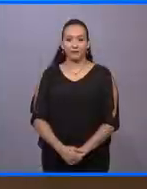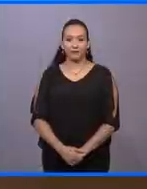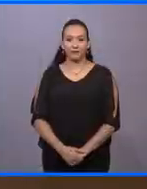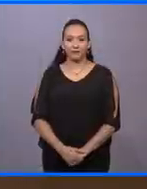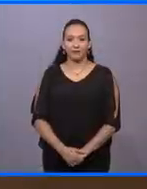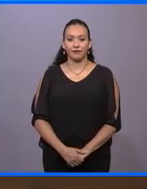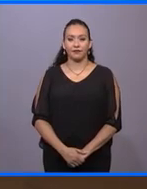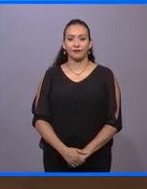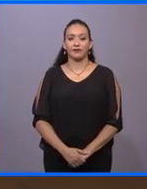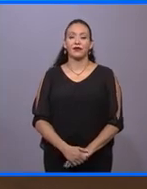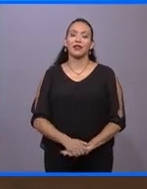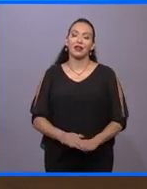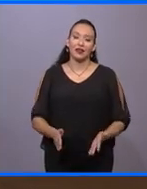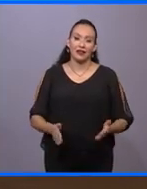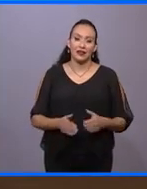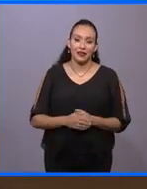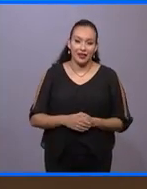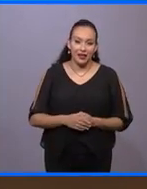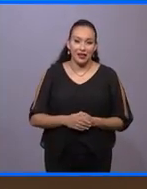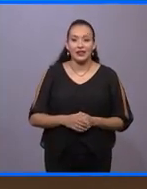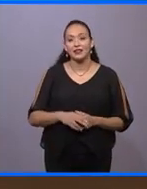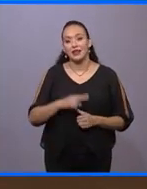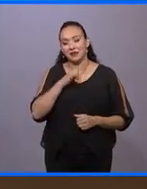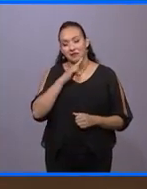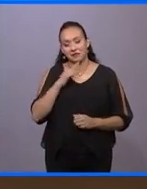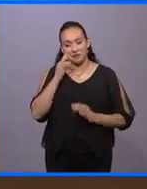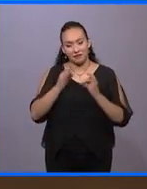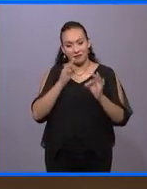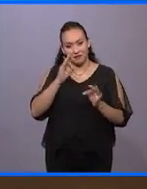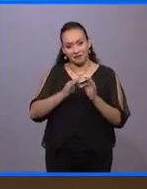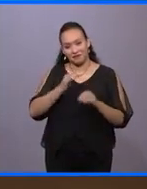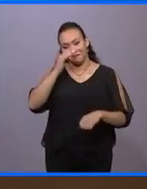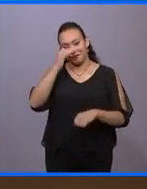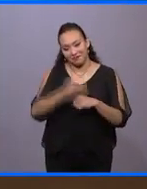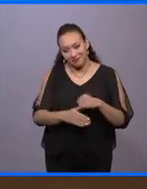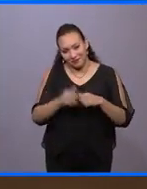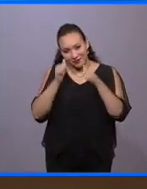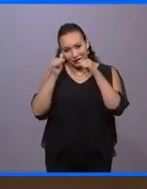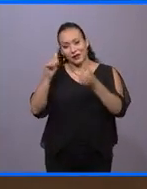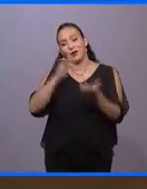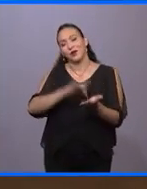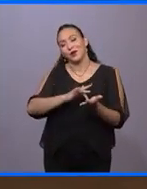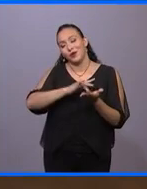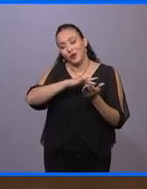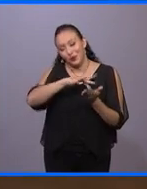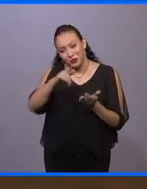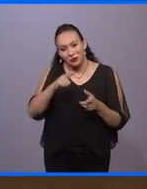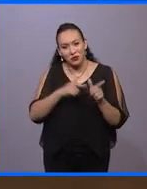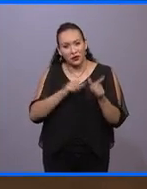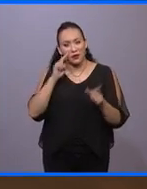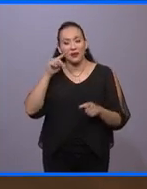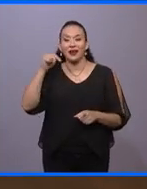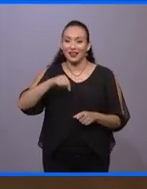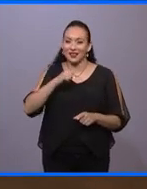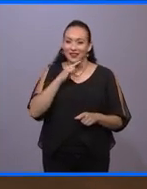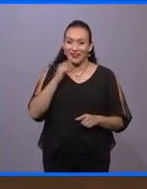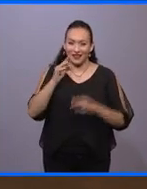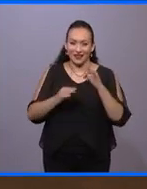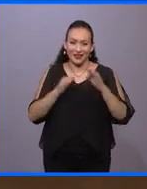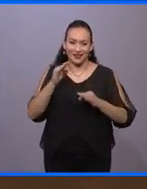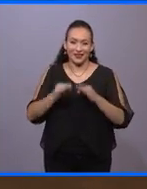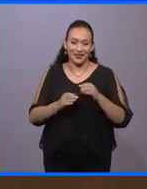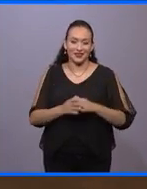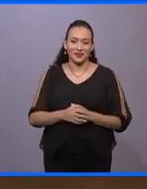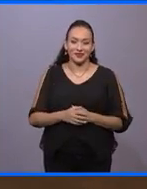Y de esta manera llegamos precisamente al final de este semanario. Soy Oscar González, invitarlo por supuesto a mantenerse en la señal del canal del Poder Judicial de la